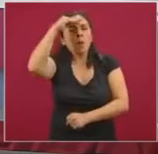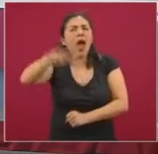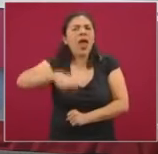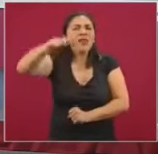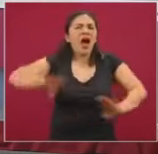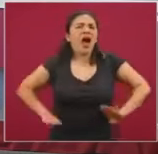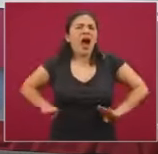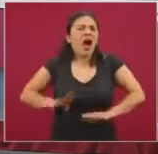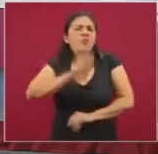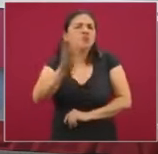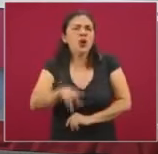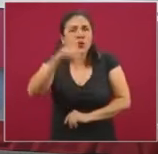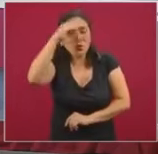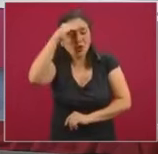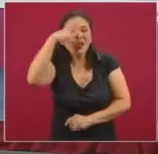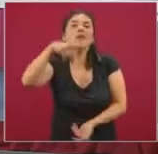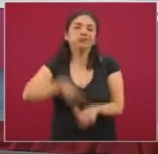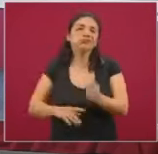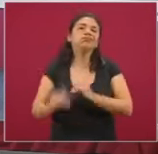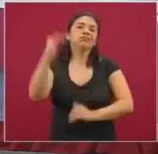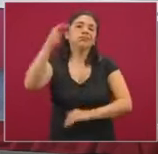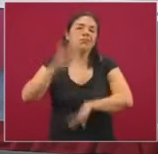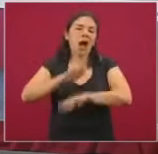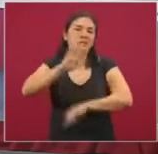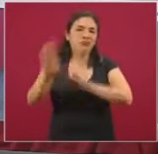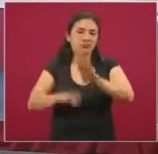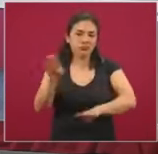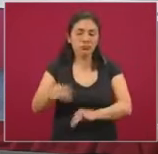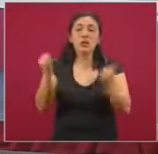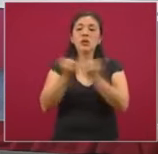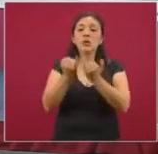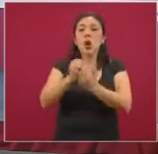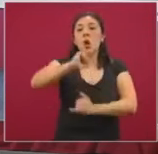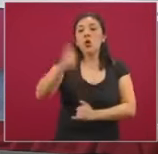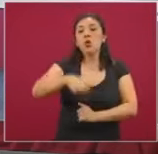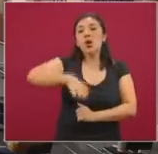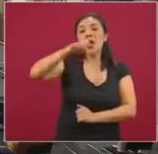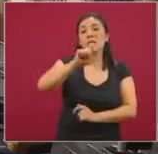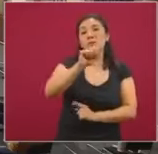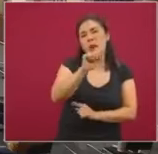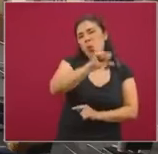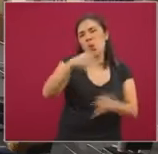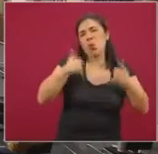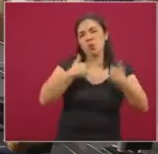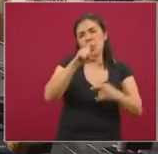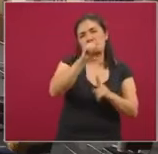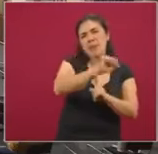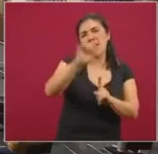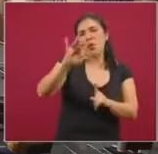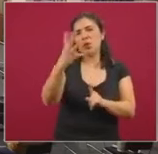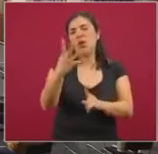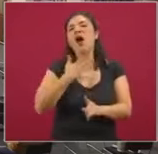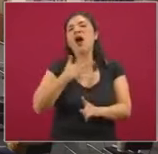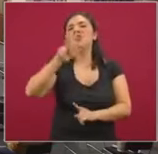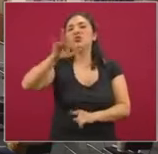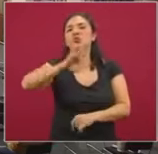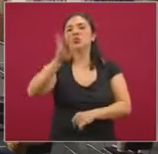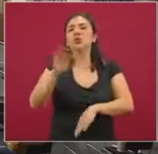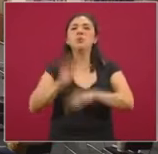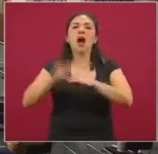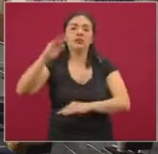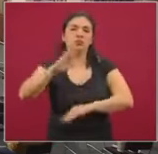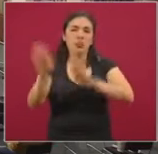este grupo de 20 a 44 años tenemos un 18% de exceso de mortalidad. La siguiente, por favor. Este